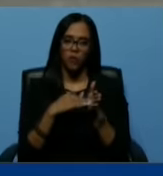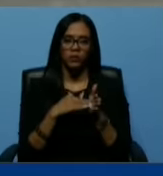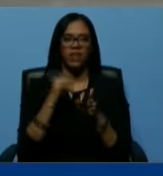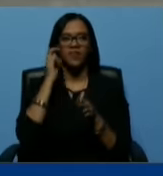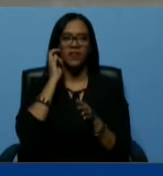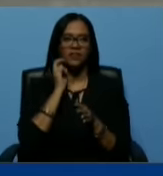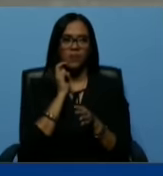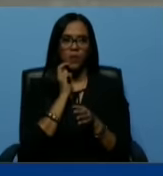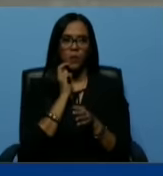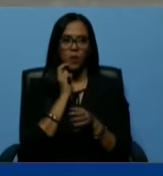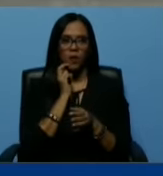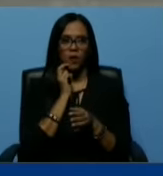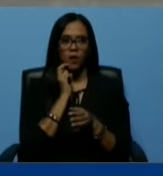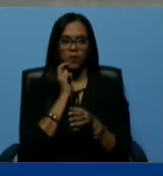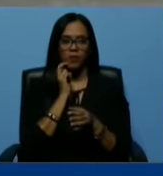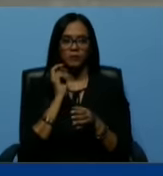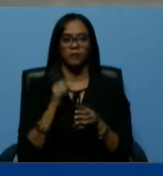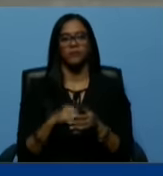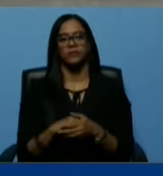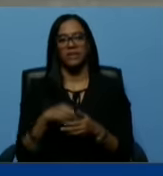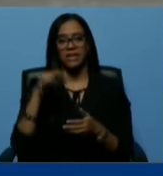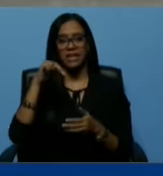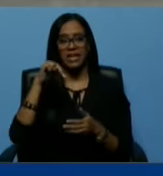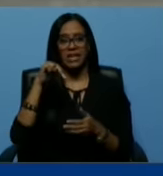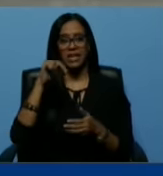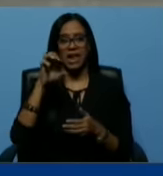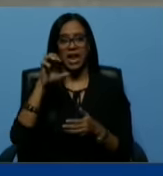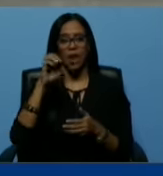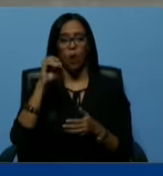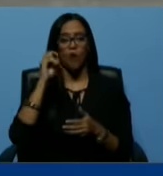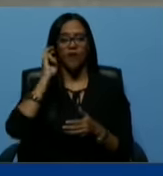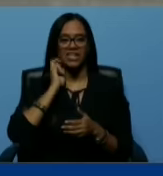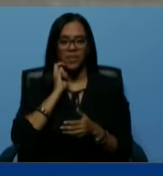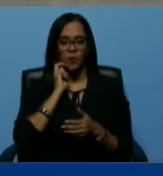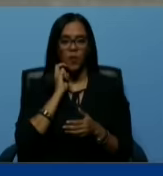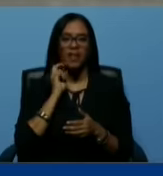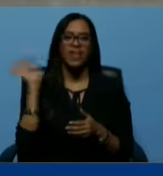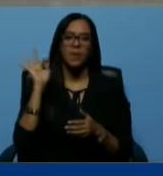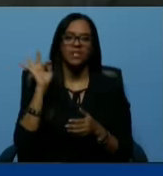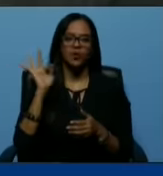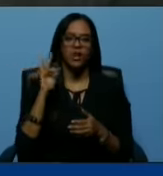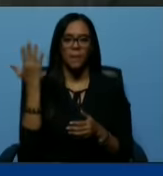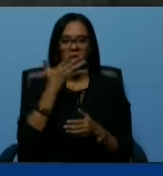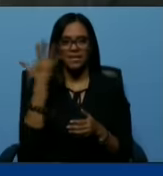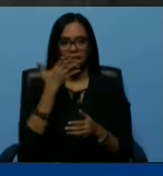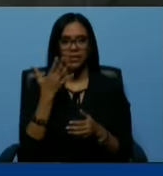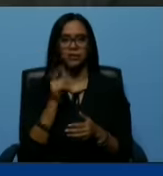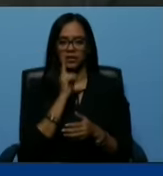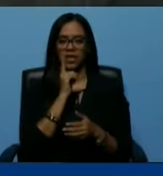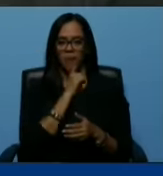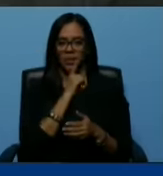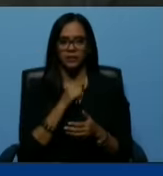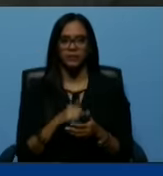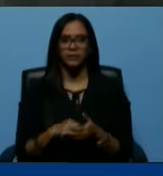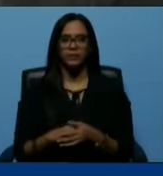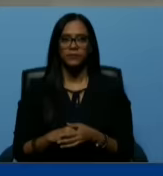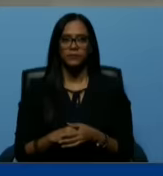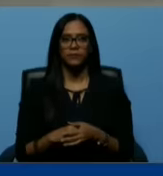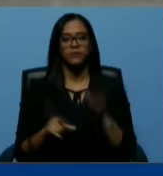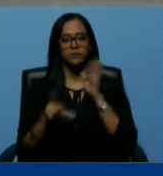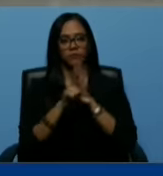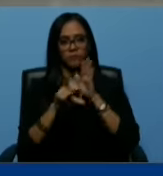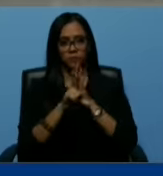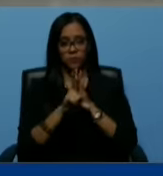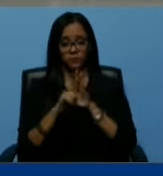neofascismo y expresiones similares, se llama así, ¿verdad? Una ley que está